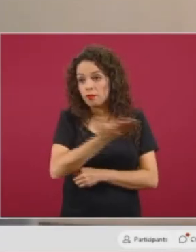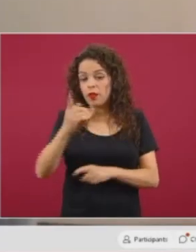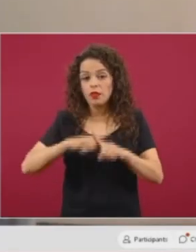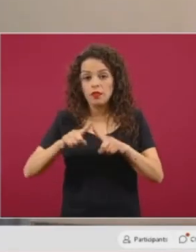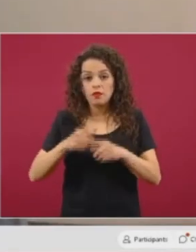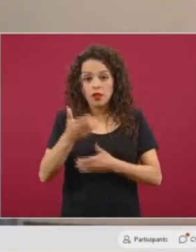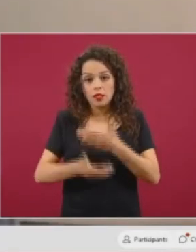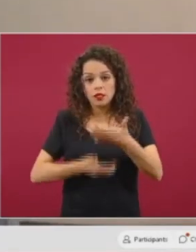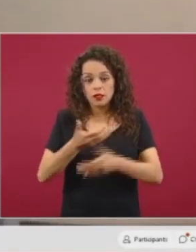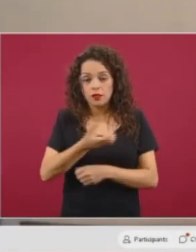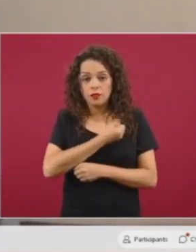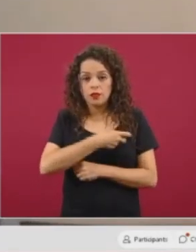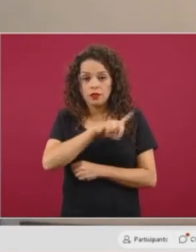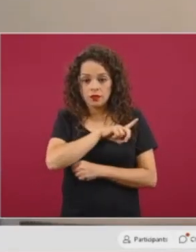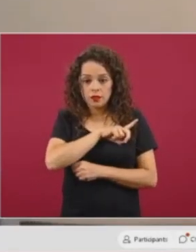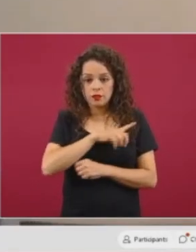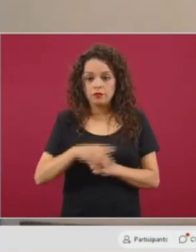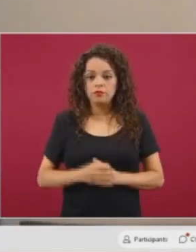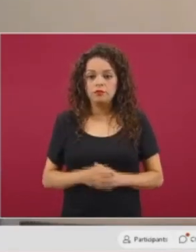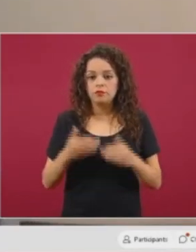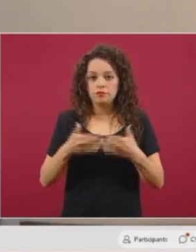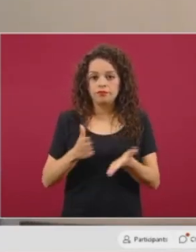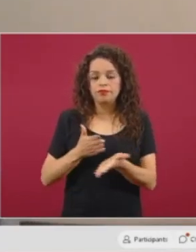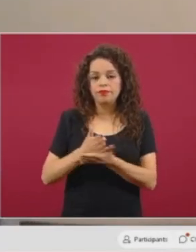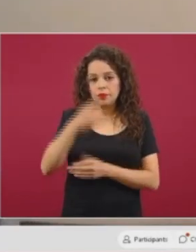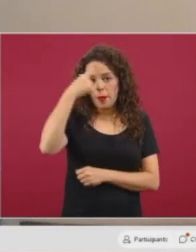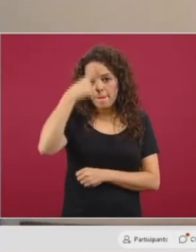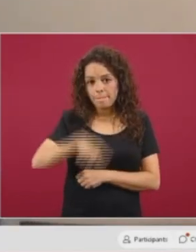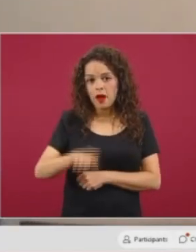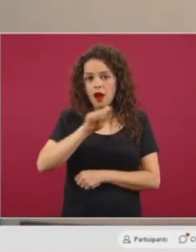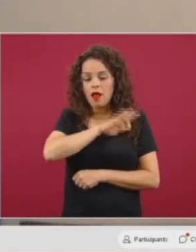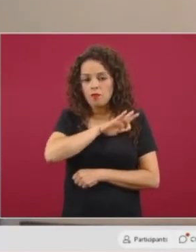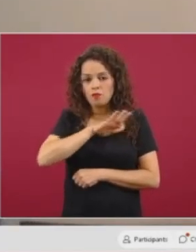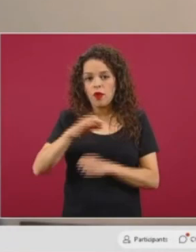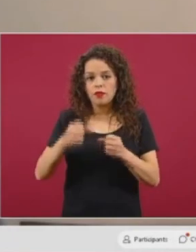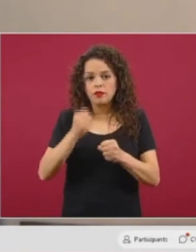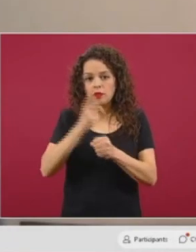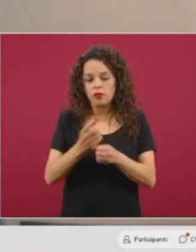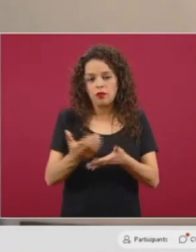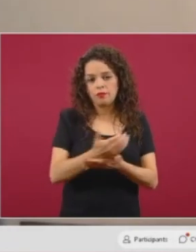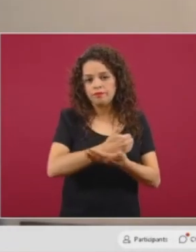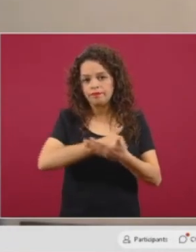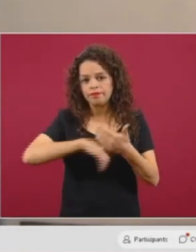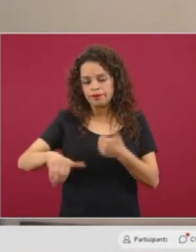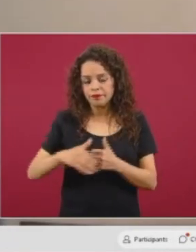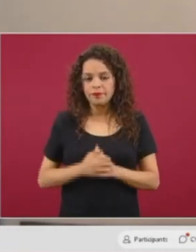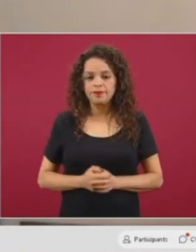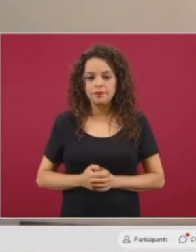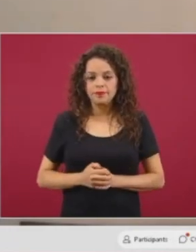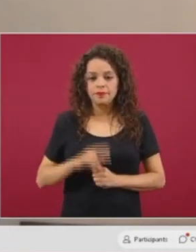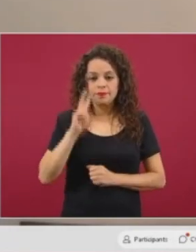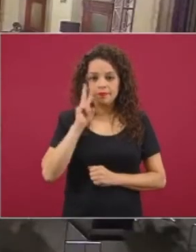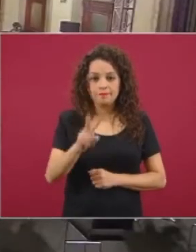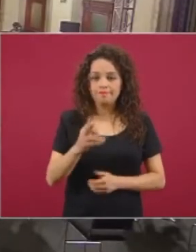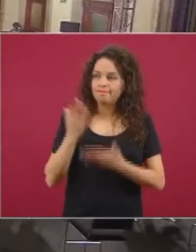salud el acceso a los servicios de aborto seguro ante una violación sexual. La que sigue, si puede poner play.